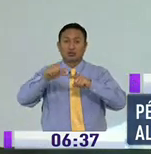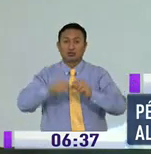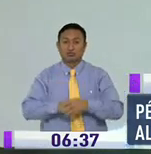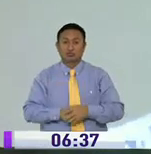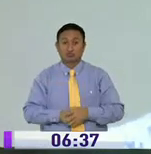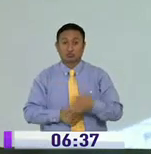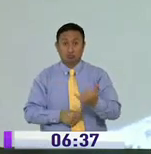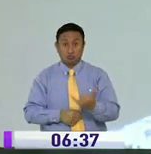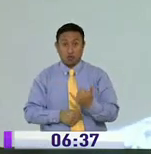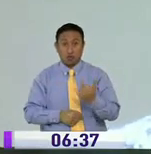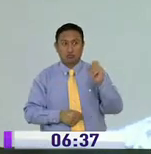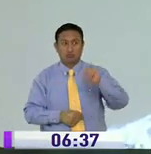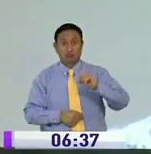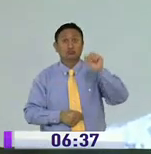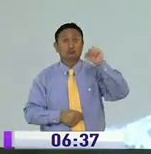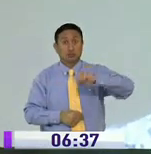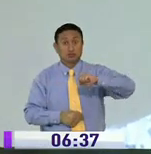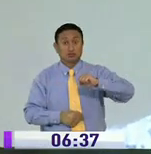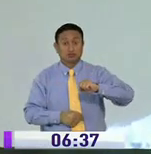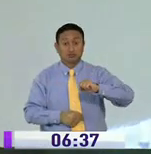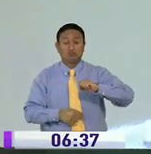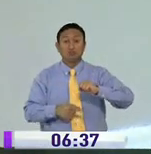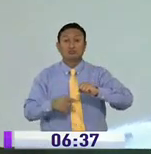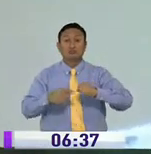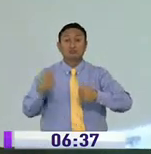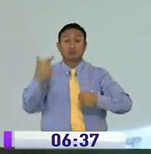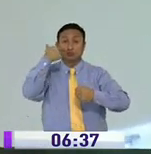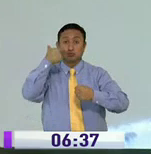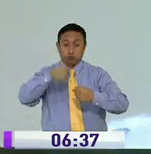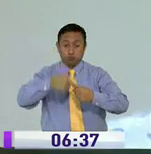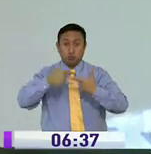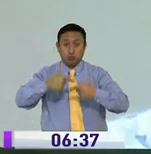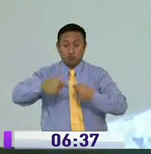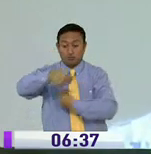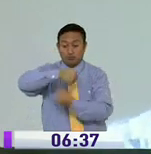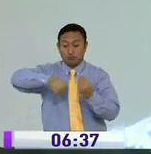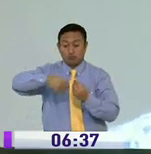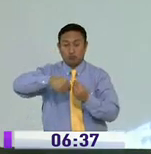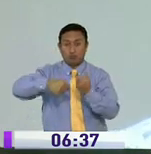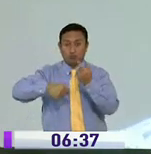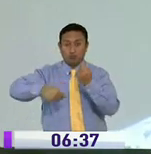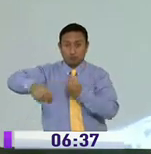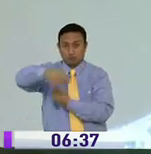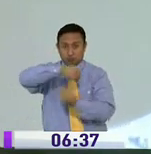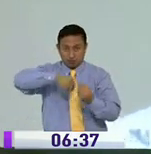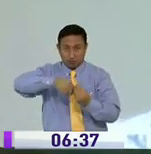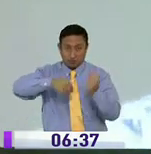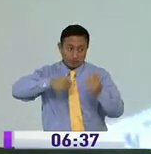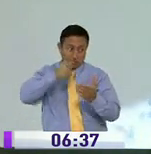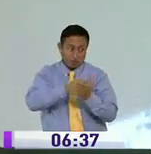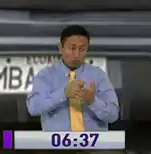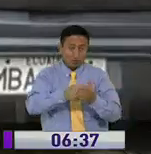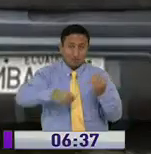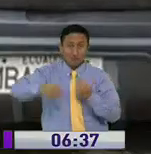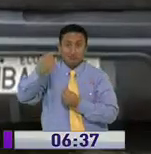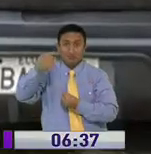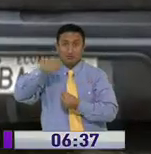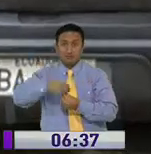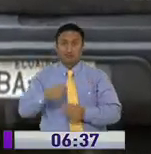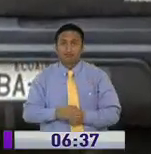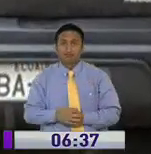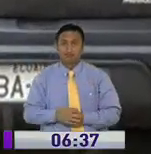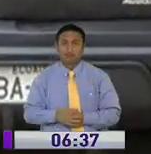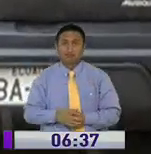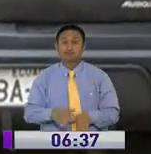es necesario que las estaciones de servicio otra vez puedan financiarse, puedan tener otra vez liquidez. El objetivo